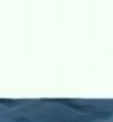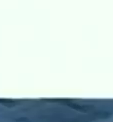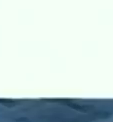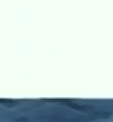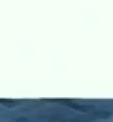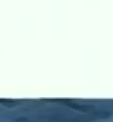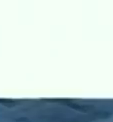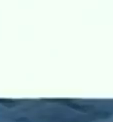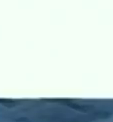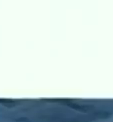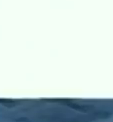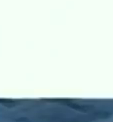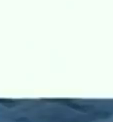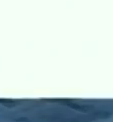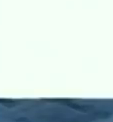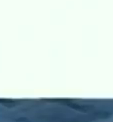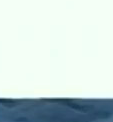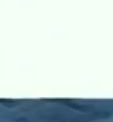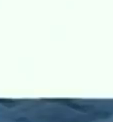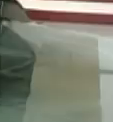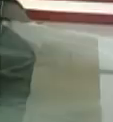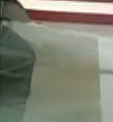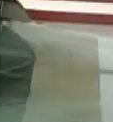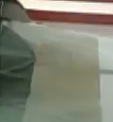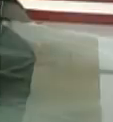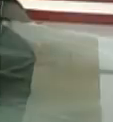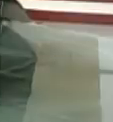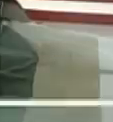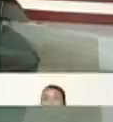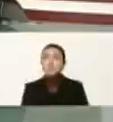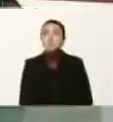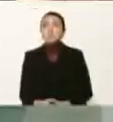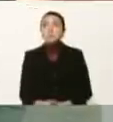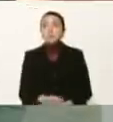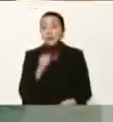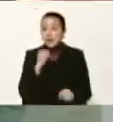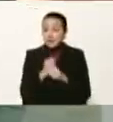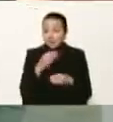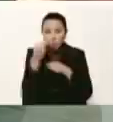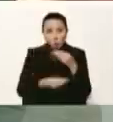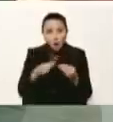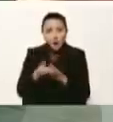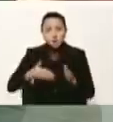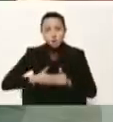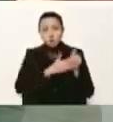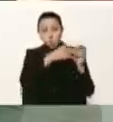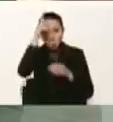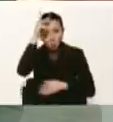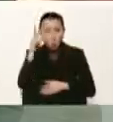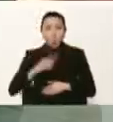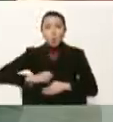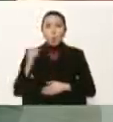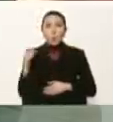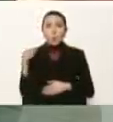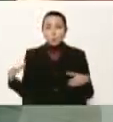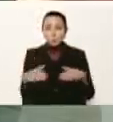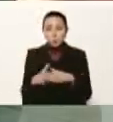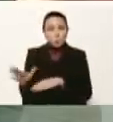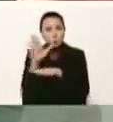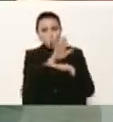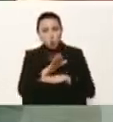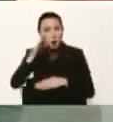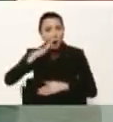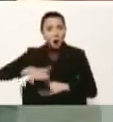que se trata del balance de la operación Cacique Indio Guaycaipuro en protección del pueblo,